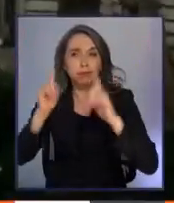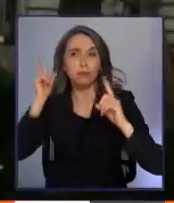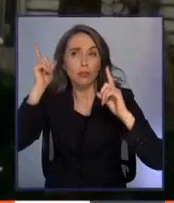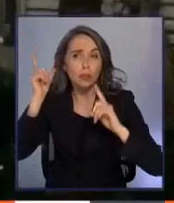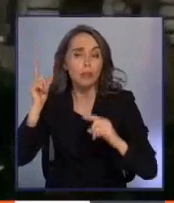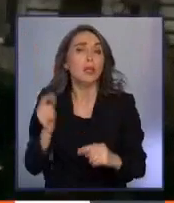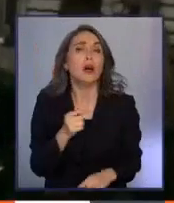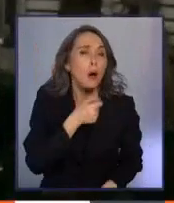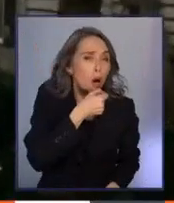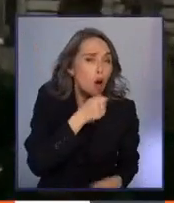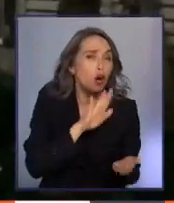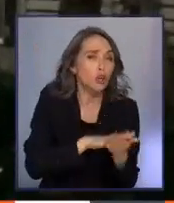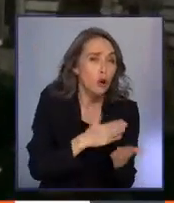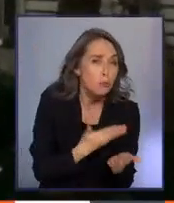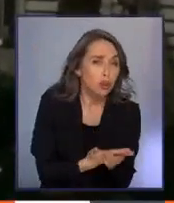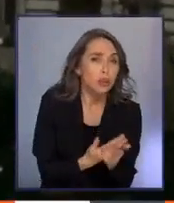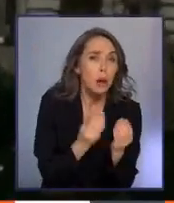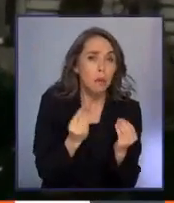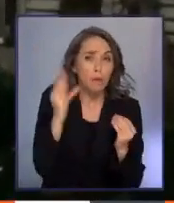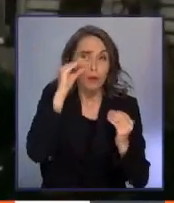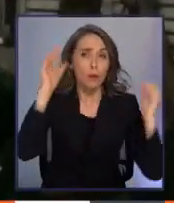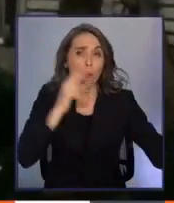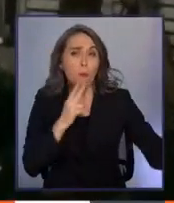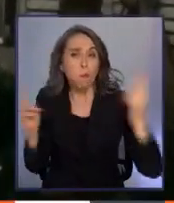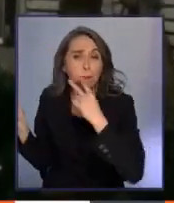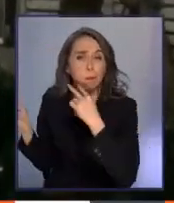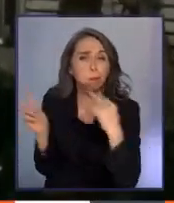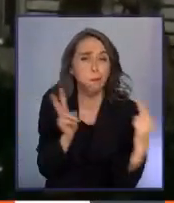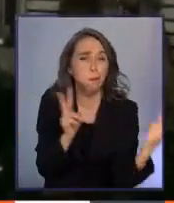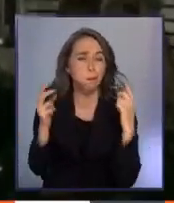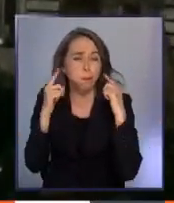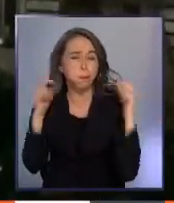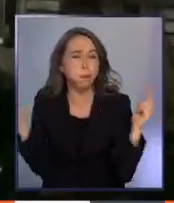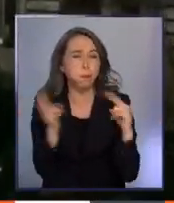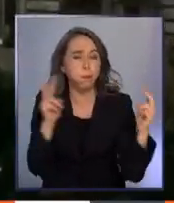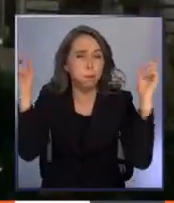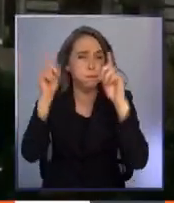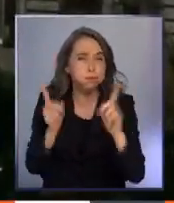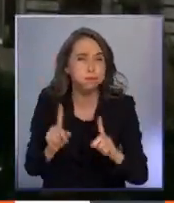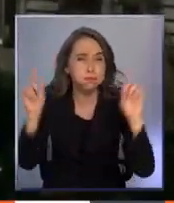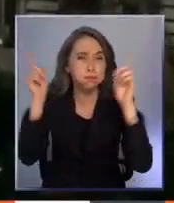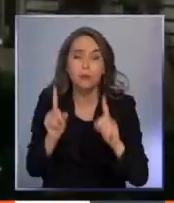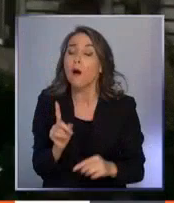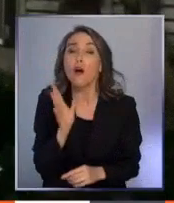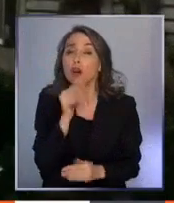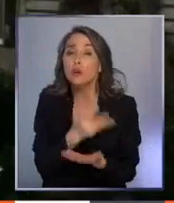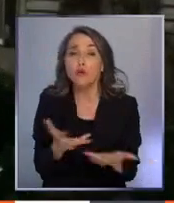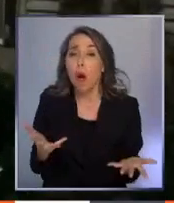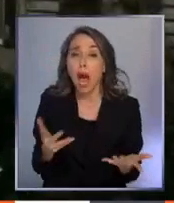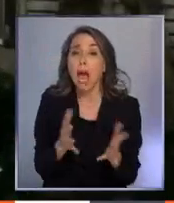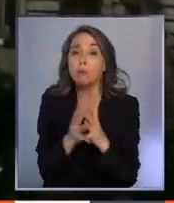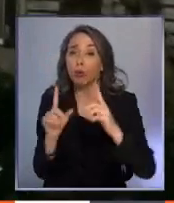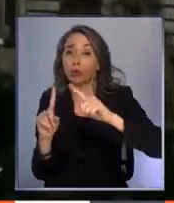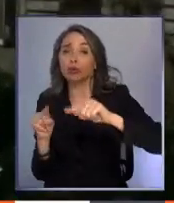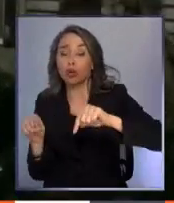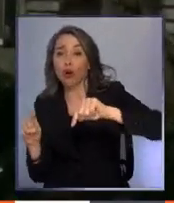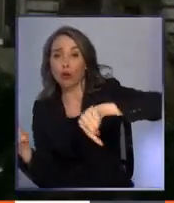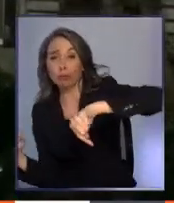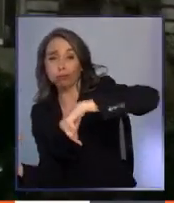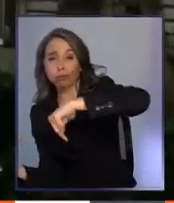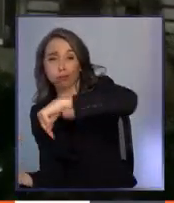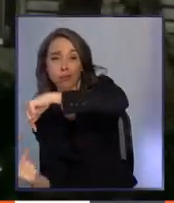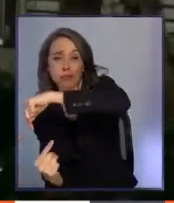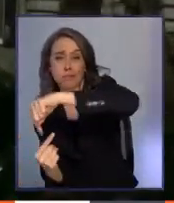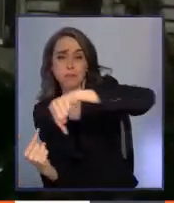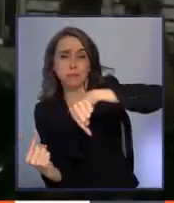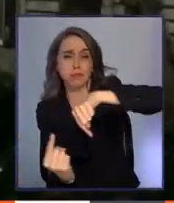Ramón, Tony, ¿qué tal? ¿Cómo están? Muy buenas noches. Hasta este momento no hay muchos cambios en ese destructivo avance